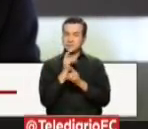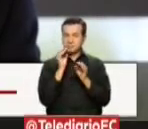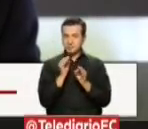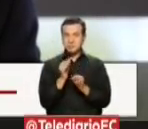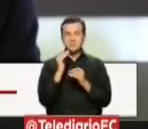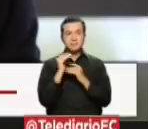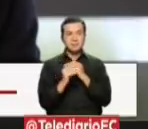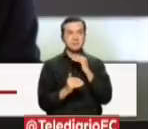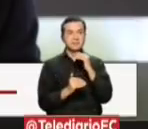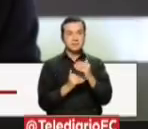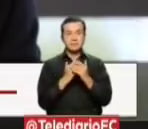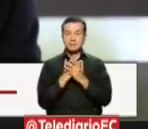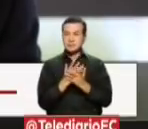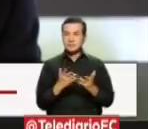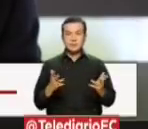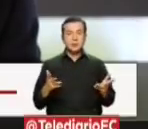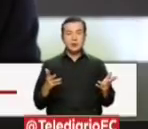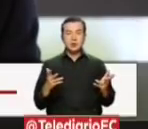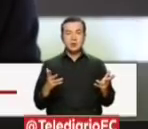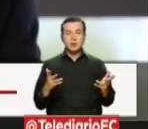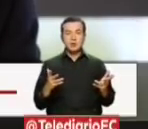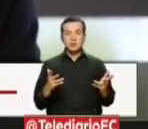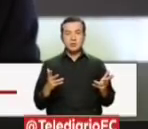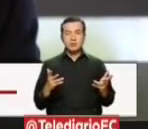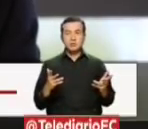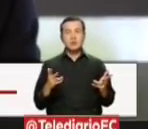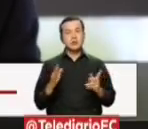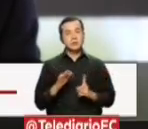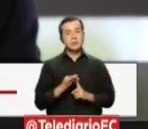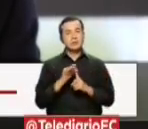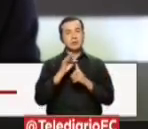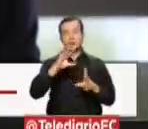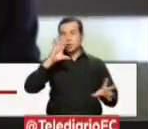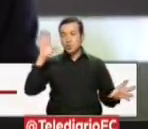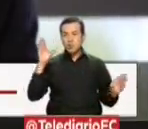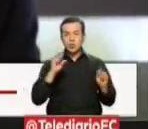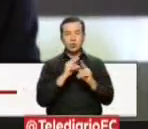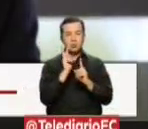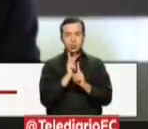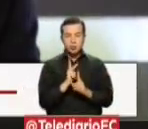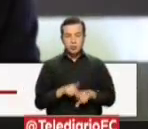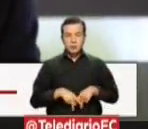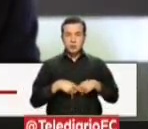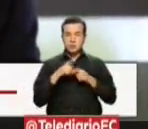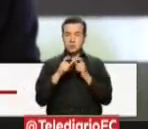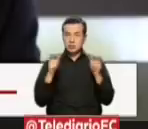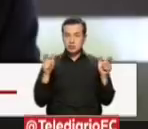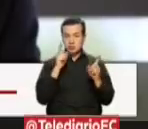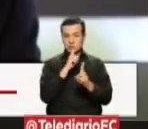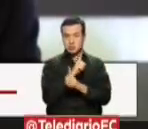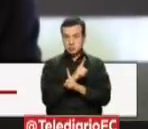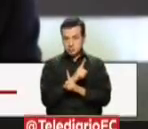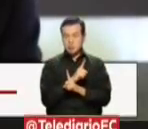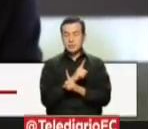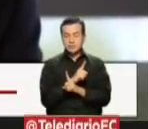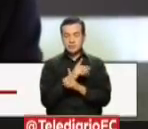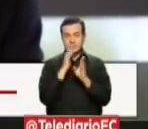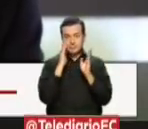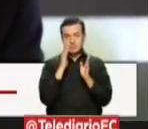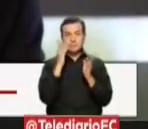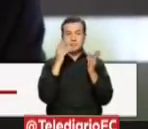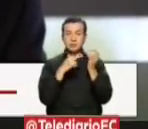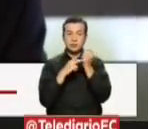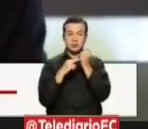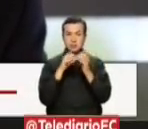Un proceso de holístico que recogía todos los aspectos de la vida de las personas con discapacidad. Los recursos